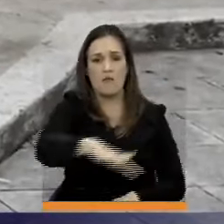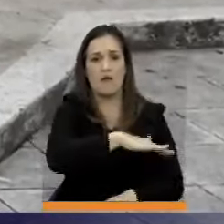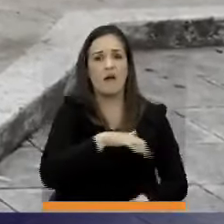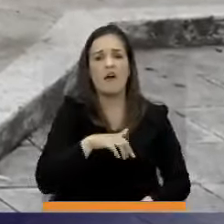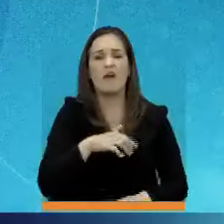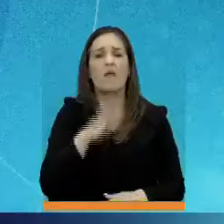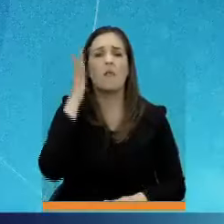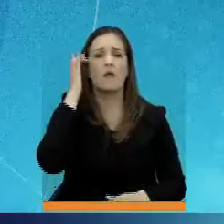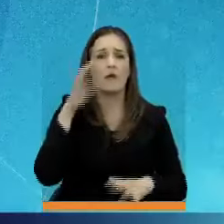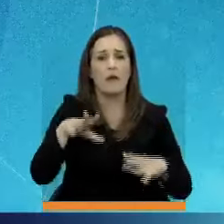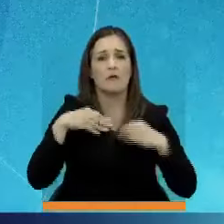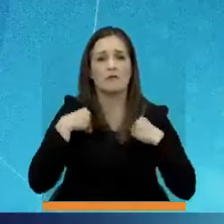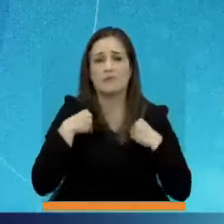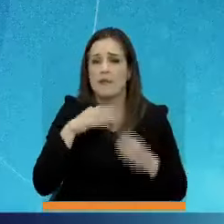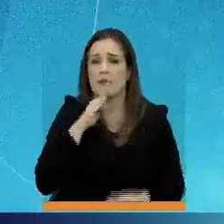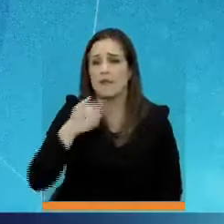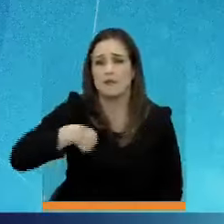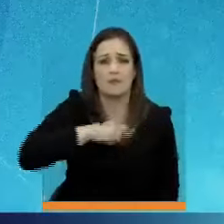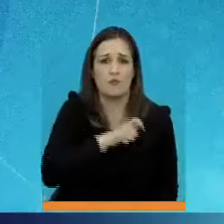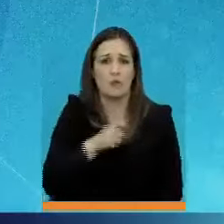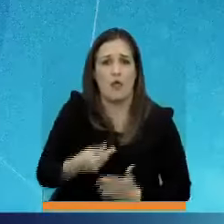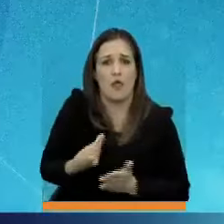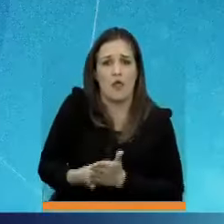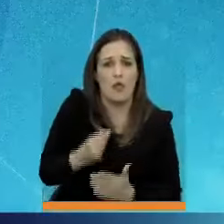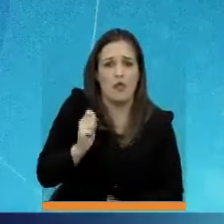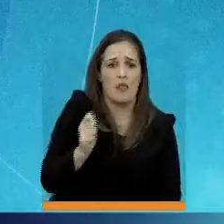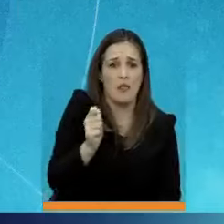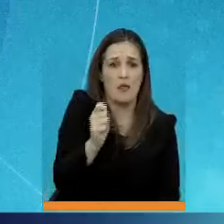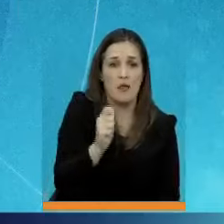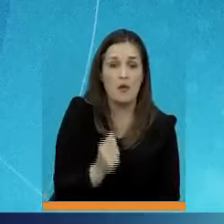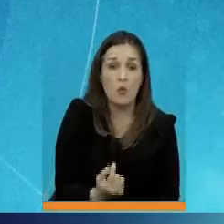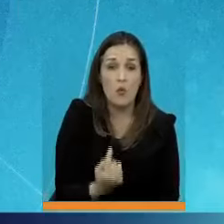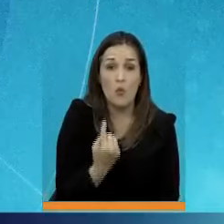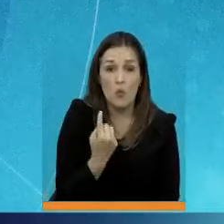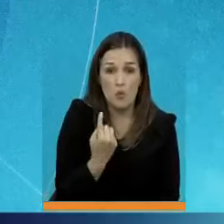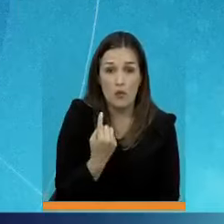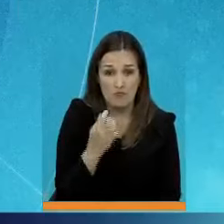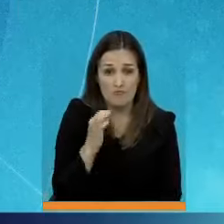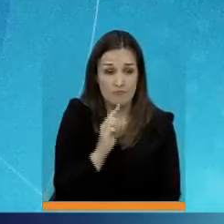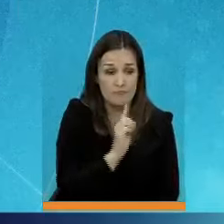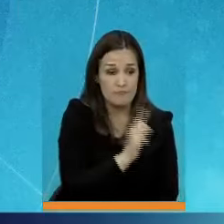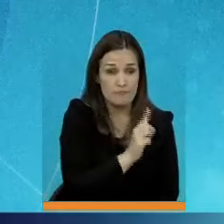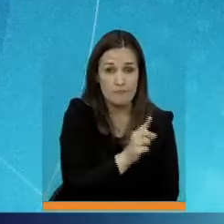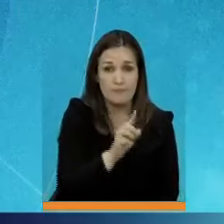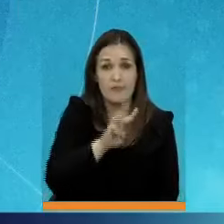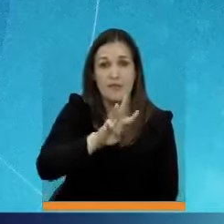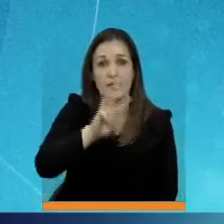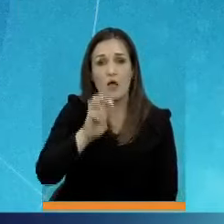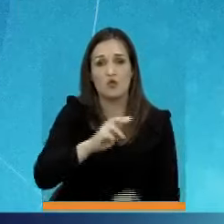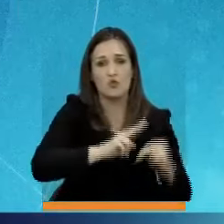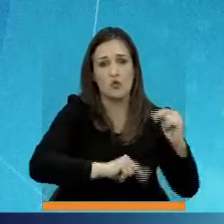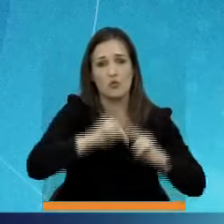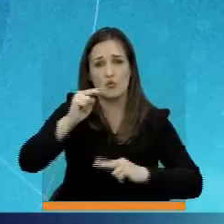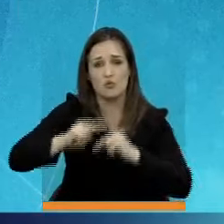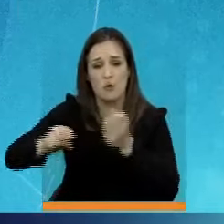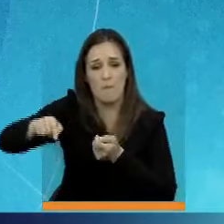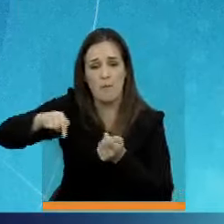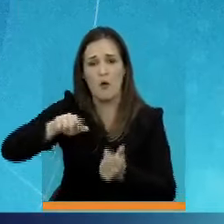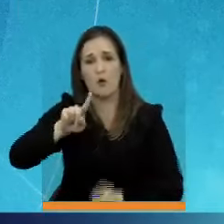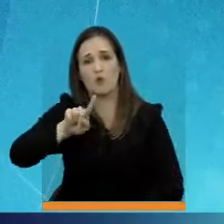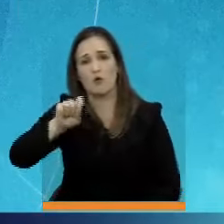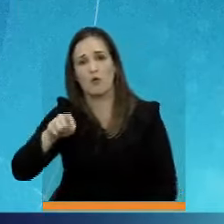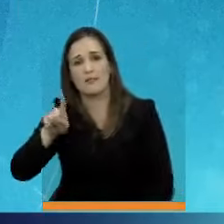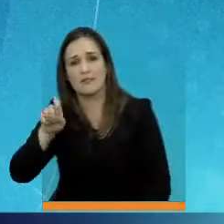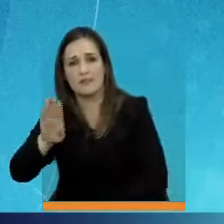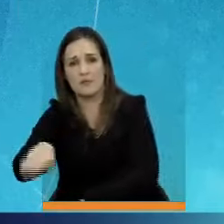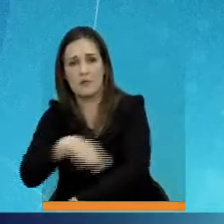de todos los ciudadanos. Esta es una de 38 obras que fueron contratadas por 1.6 billones con recursos del Contrato